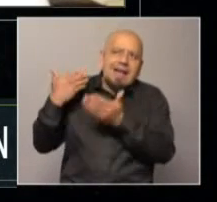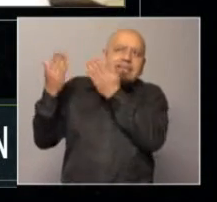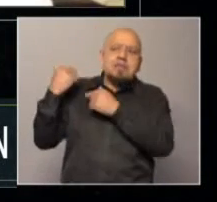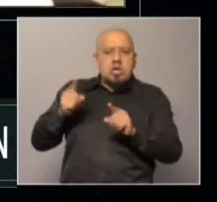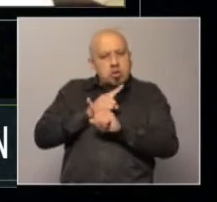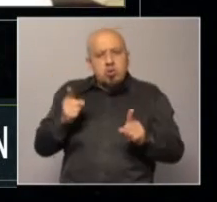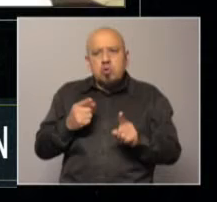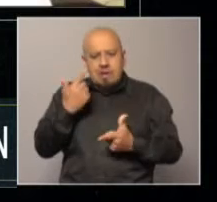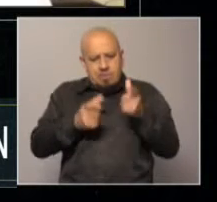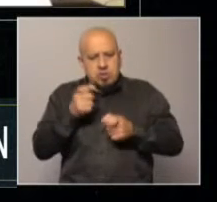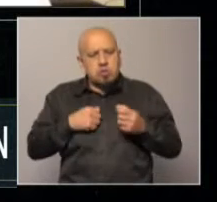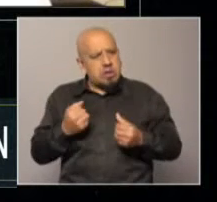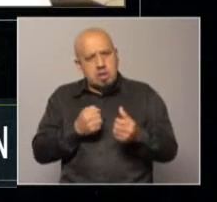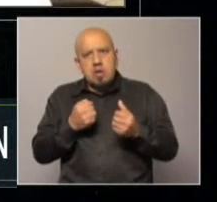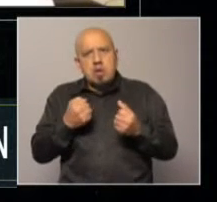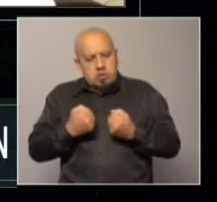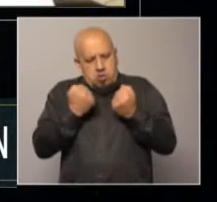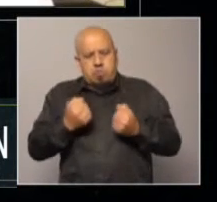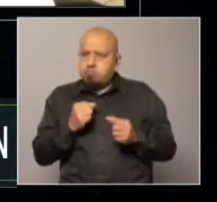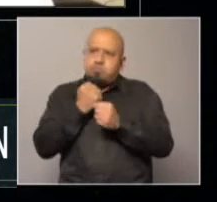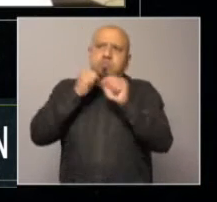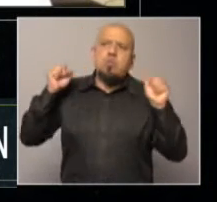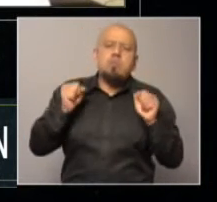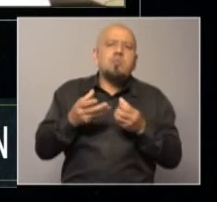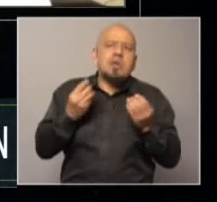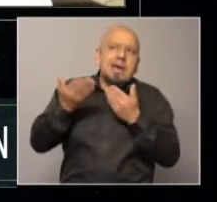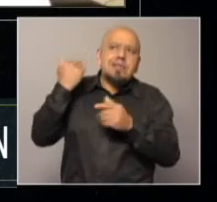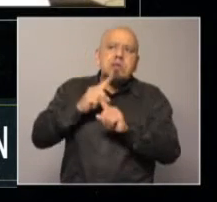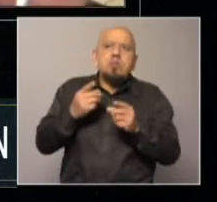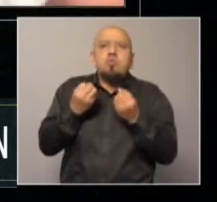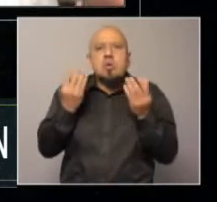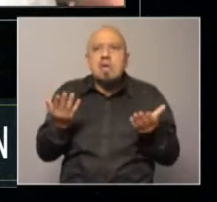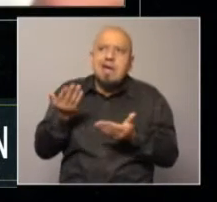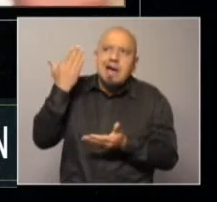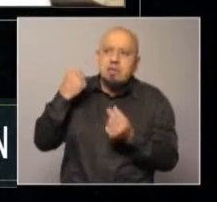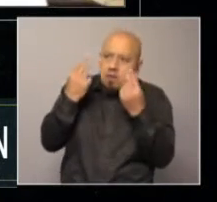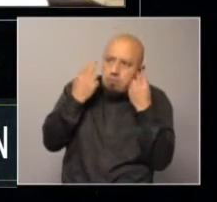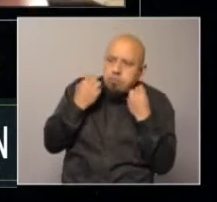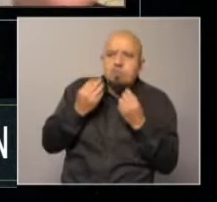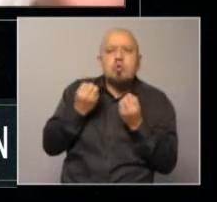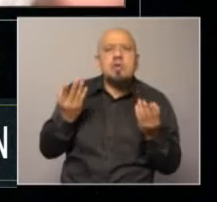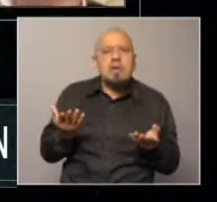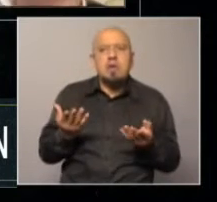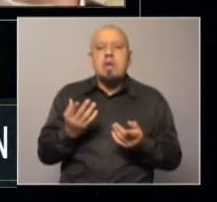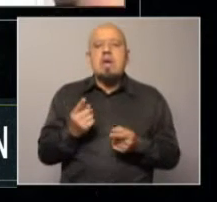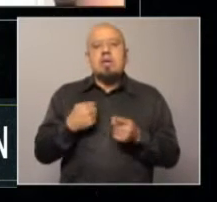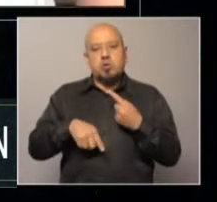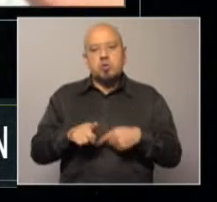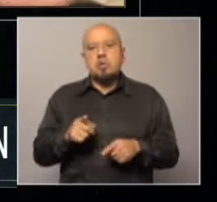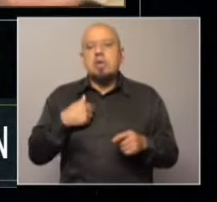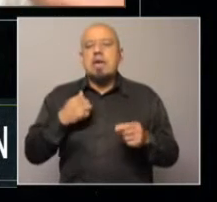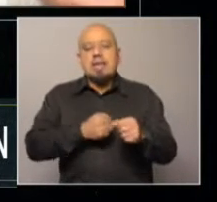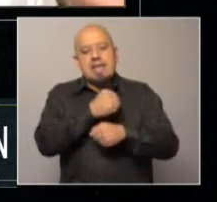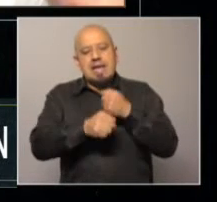generó este estallido? Y yo creo que tiene que ver con lo que explicaba un poco antes. Entre el año